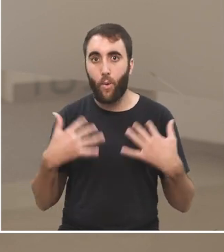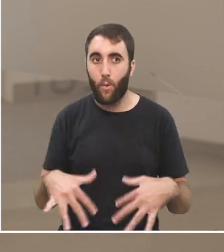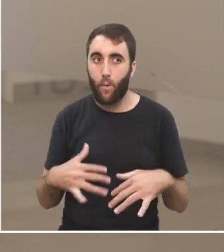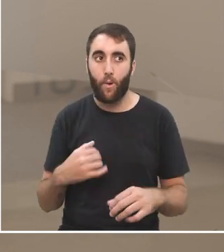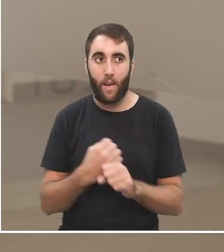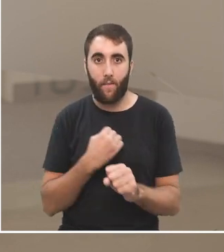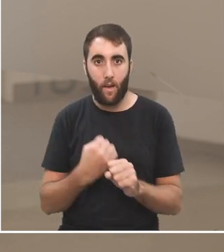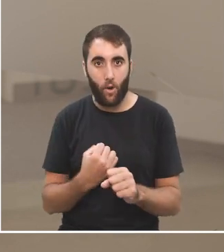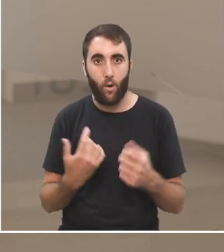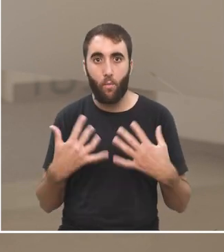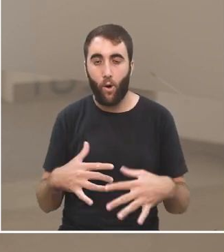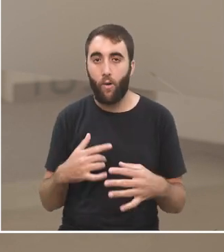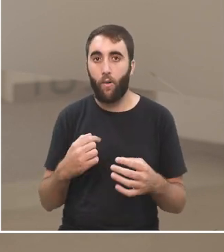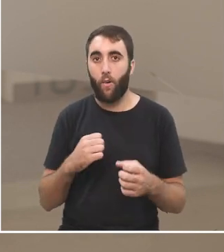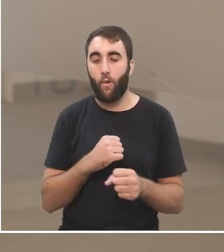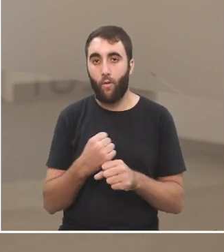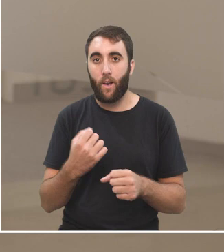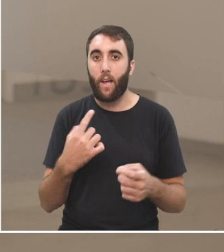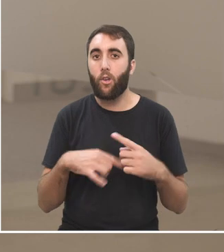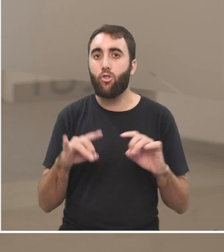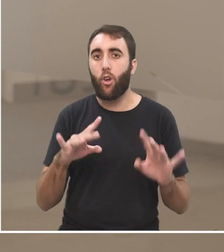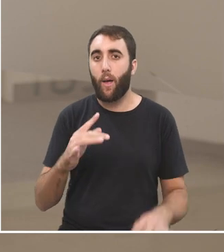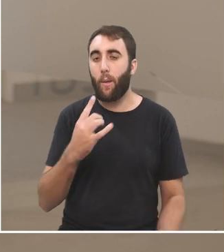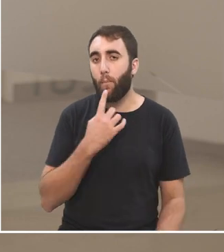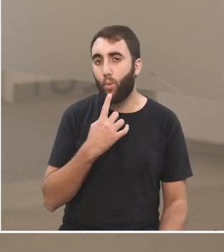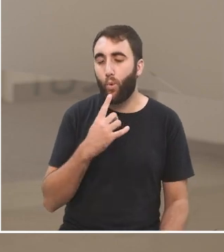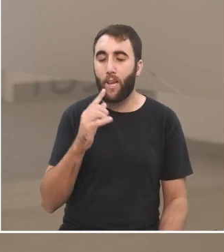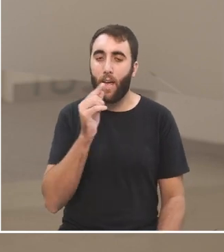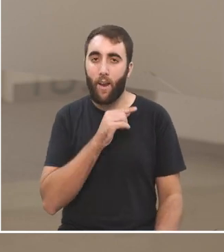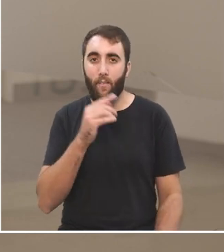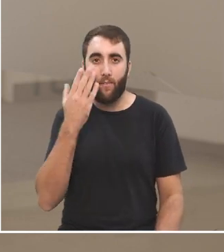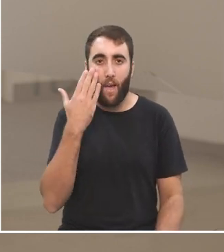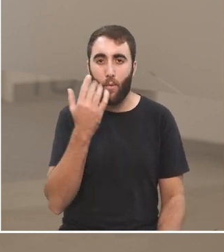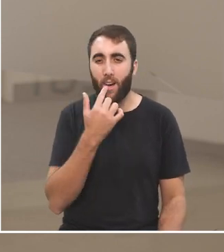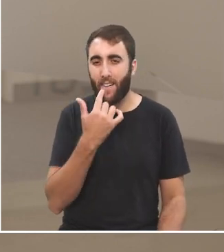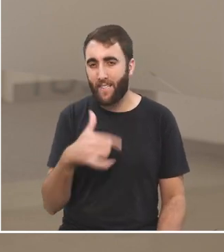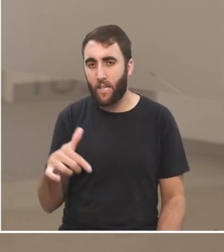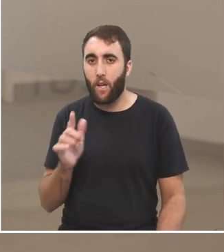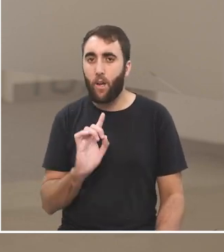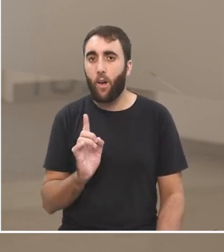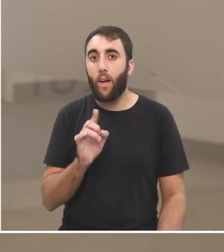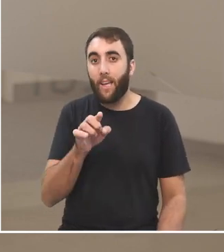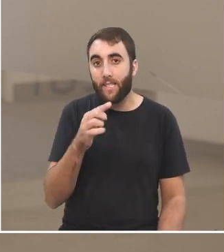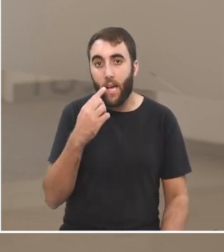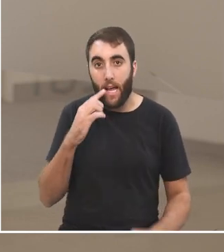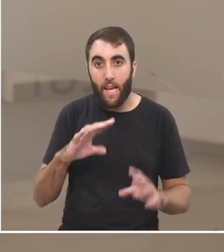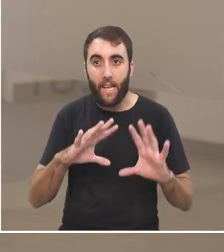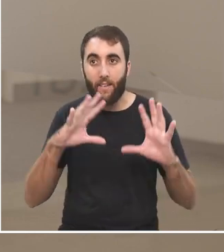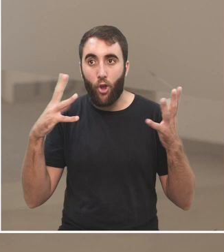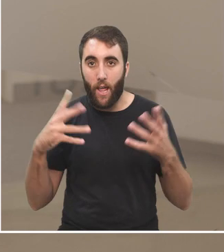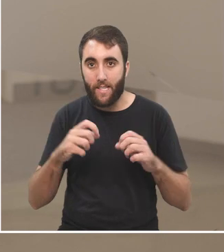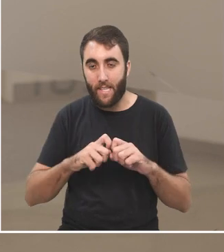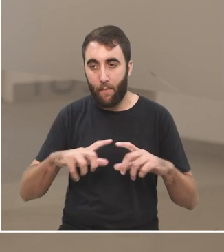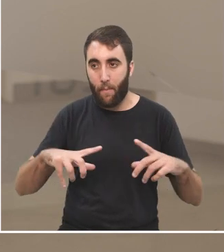de las redes sociales no solamente Twitter Facebook etcétera y entonces el nivel de violencia